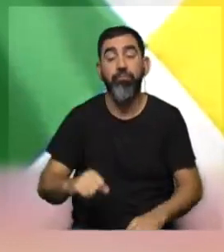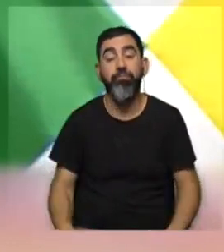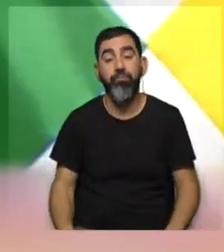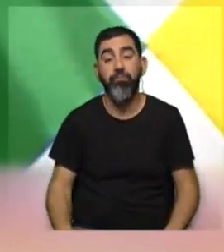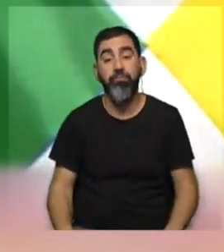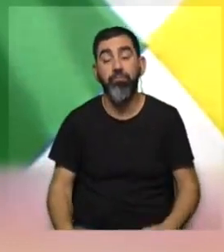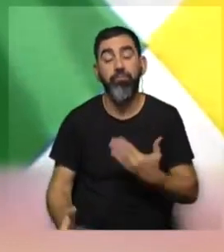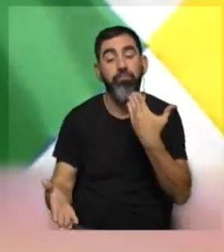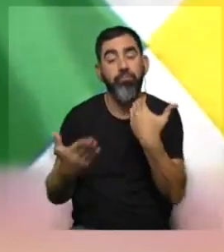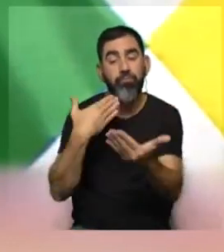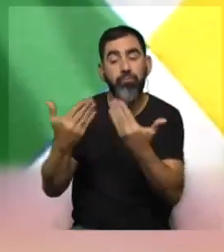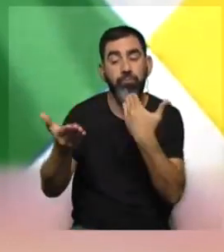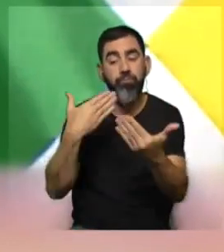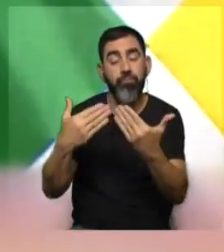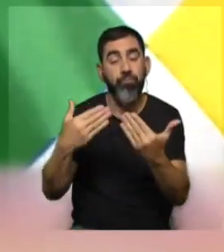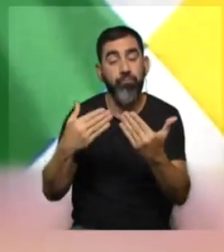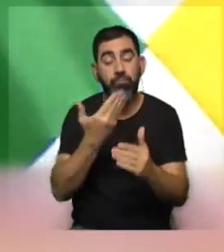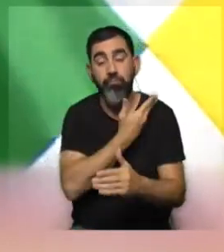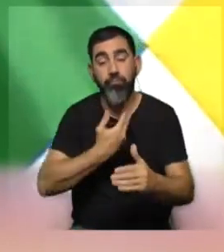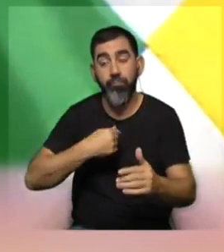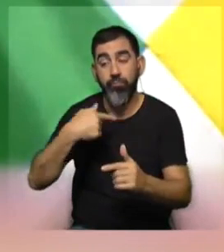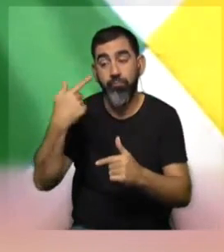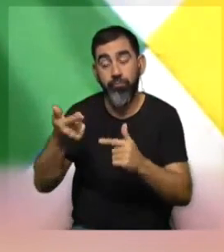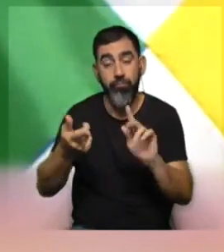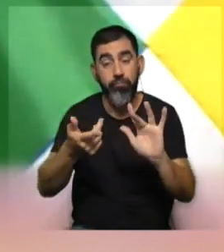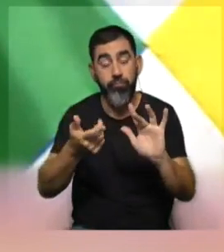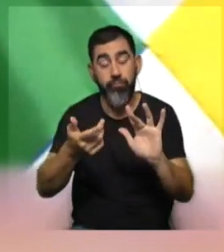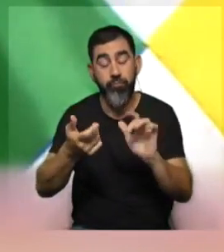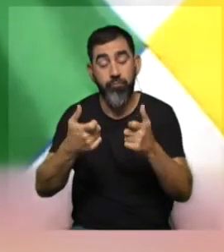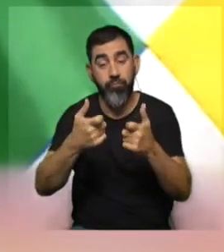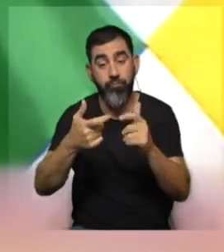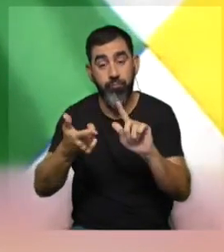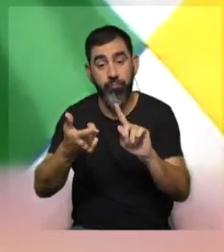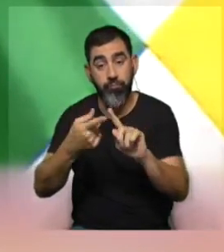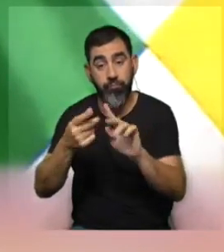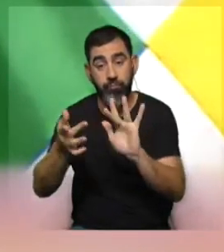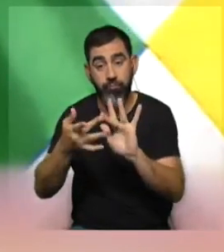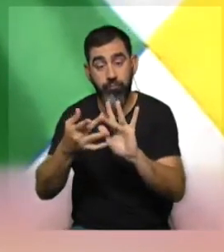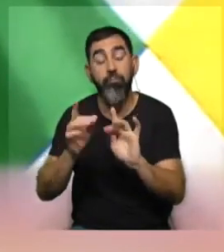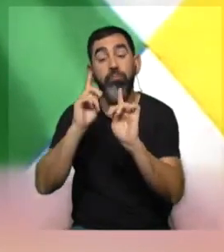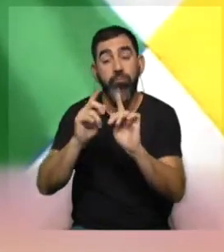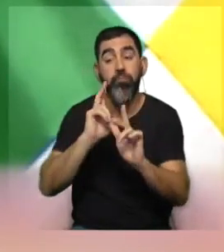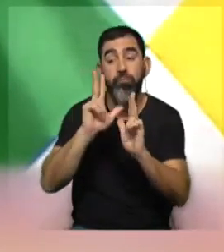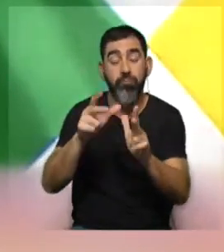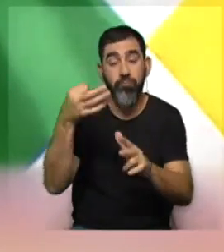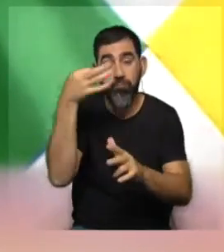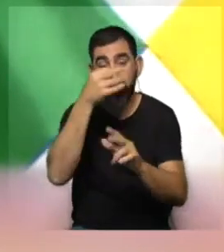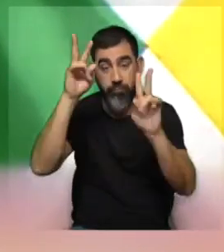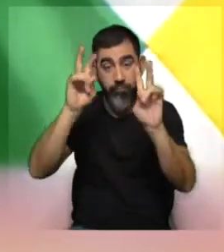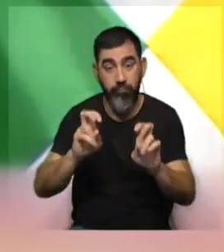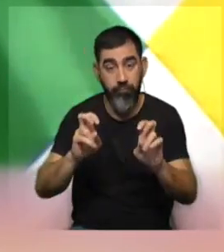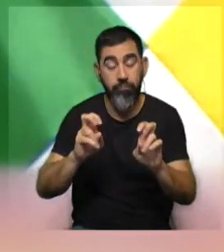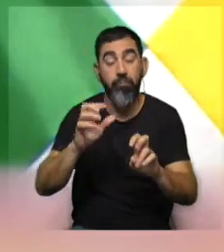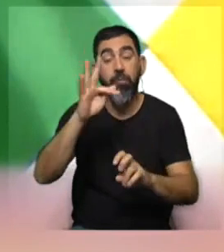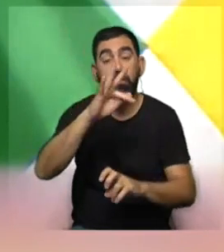conversaciones que mantuvo con colegas para articular el combate al crimen organizado mencionando especialmente al narcotráfico y